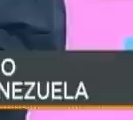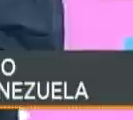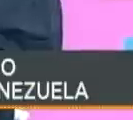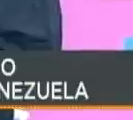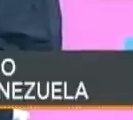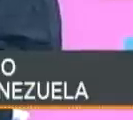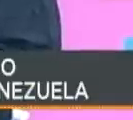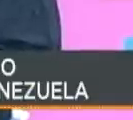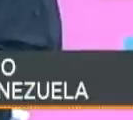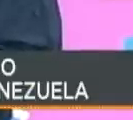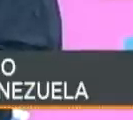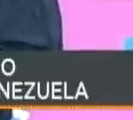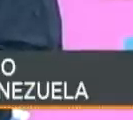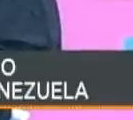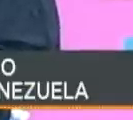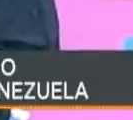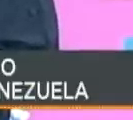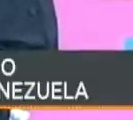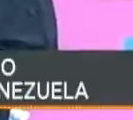seguro, pero será más adelante.